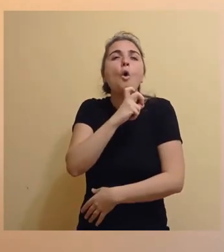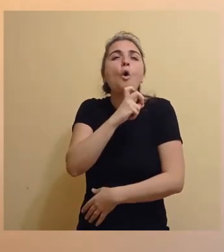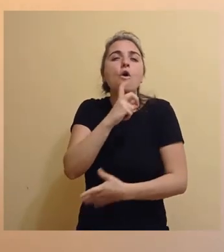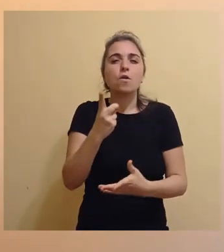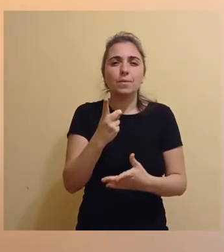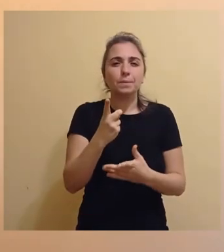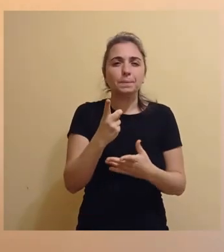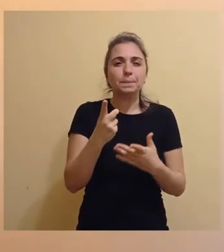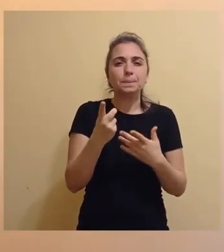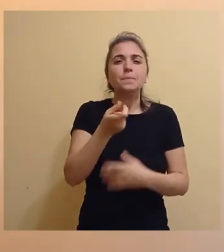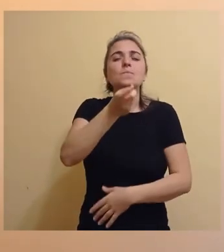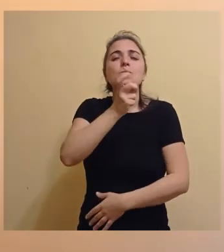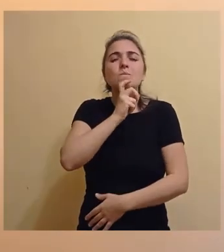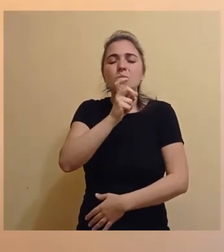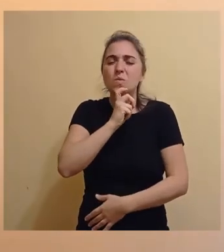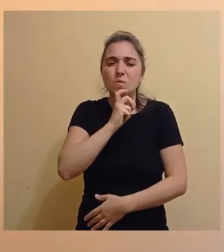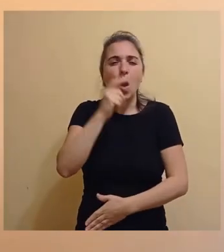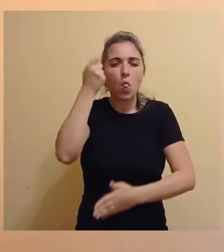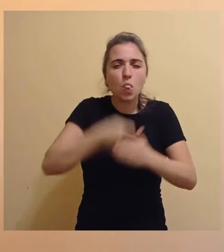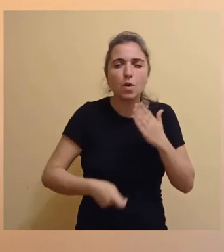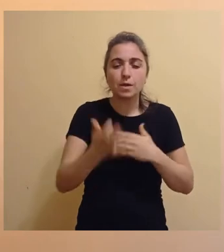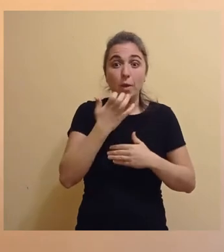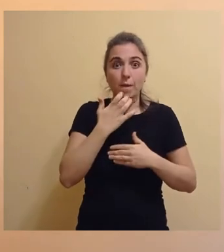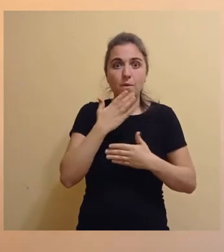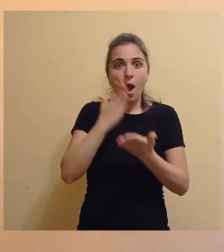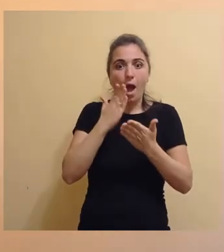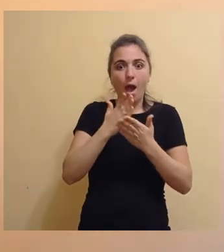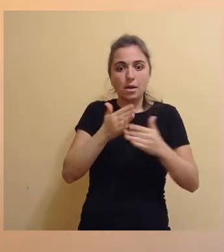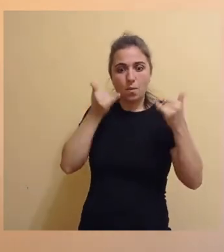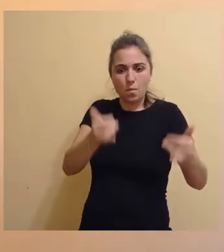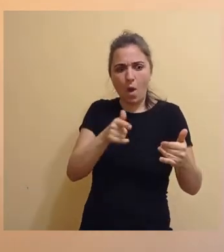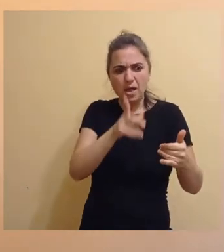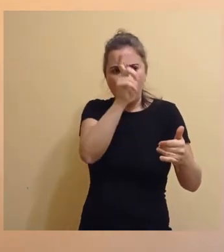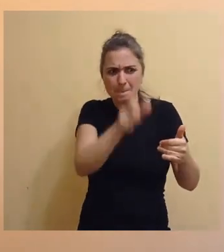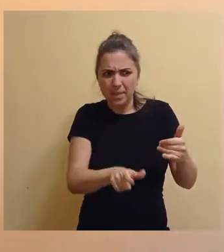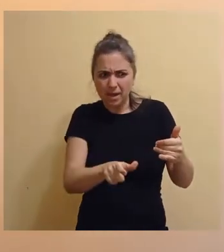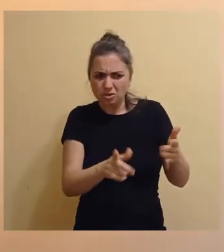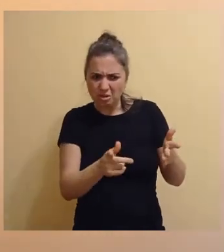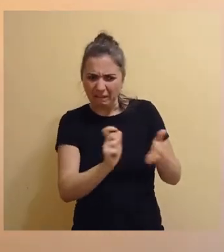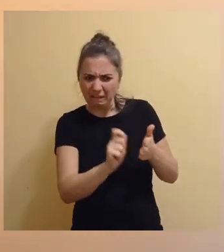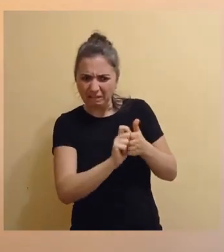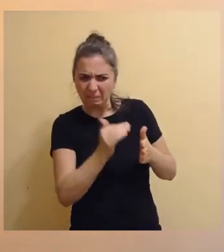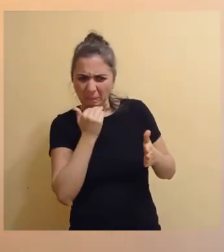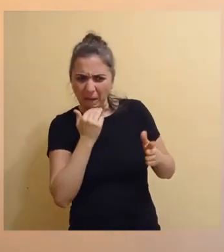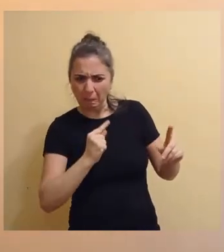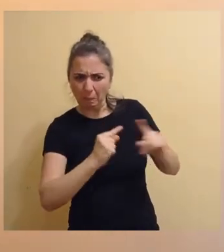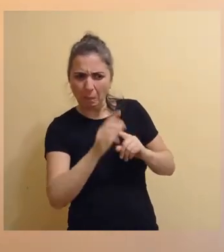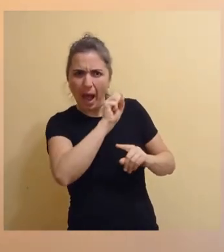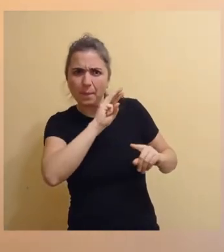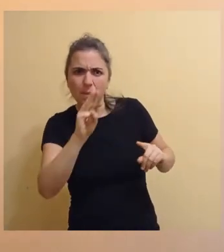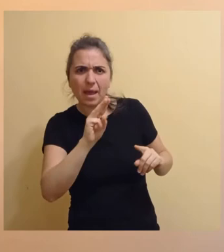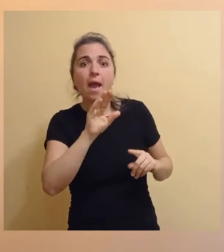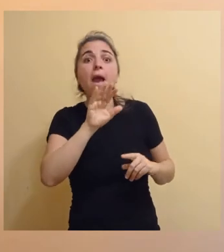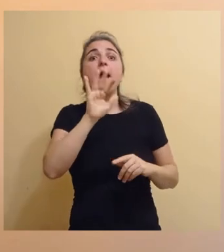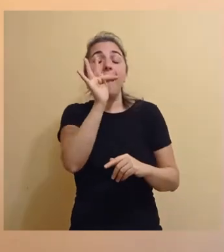mucho más abruptas muchas veces, porque tú llegas a clase y no sabes si ha sido alguien quien te puso ese